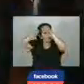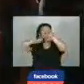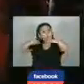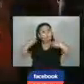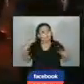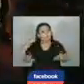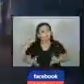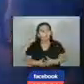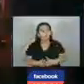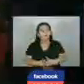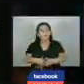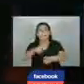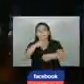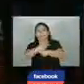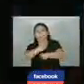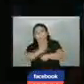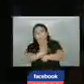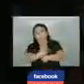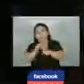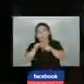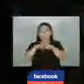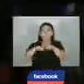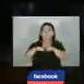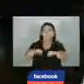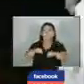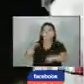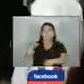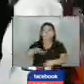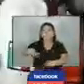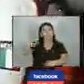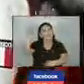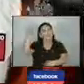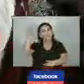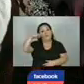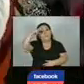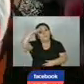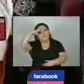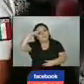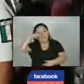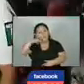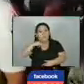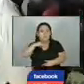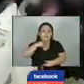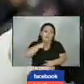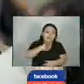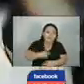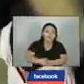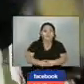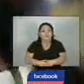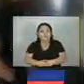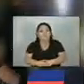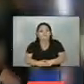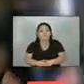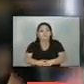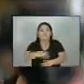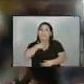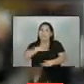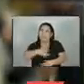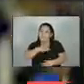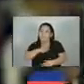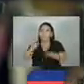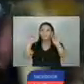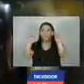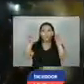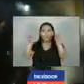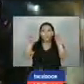guatemaltecos que también murieron en ese incendio en Ciudad Juárez es una situación Ernesto muy compleja y Bueno